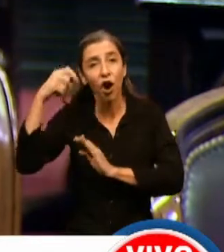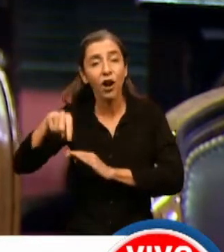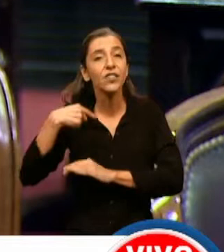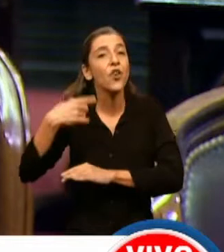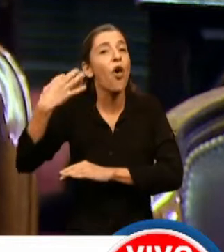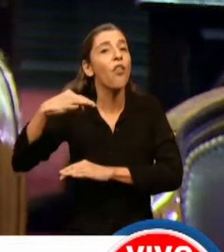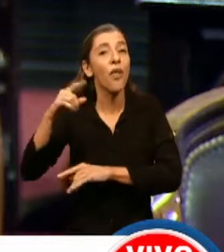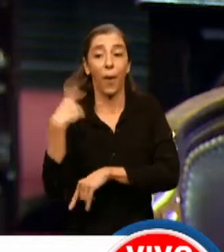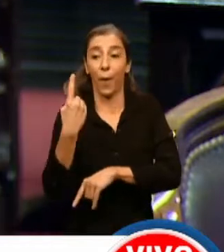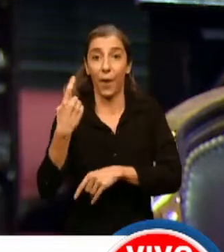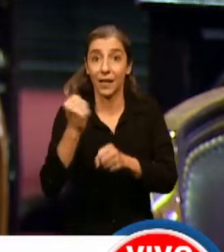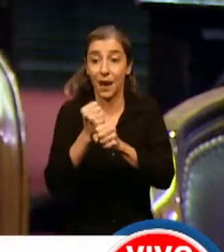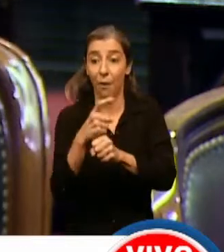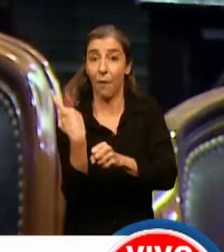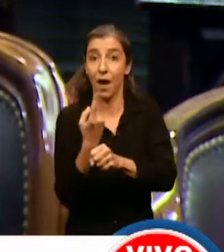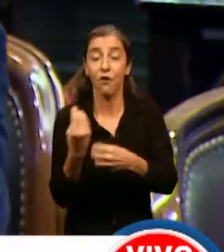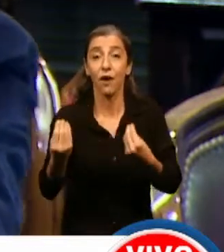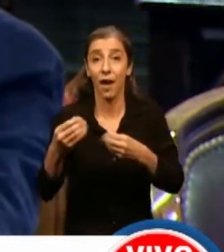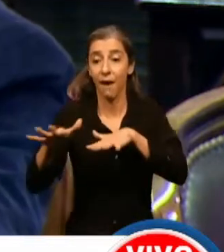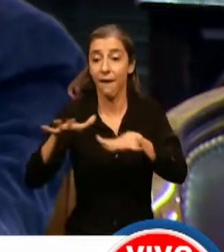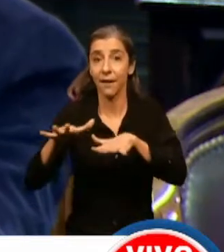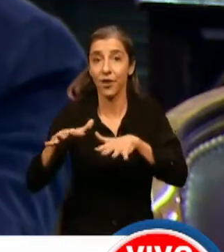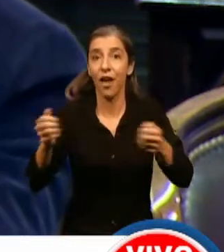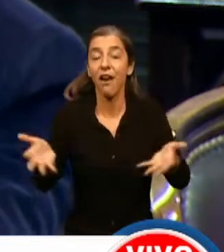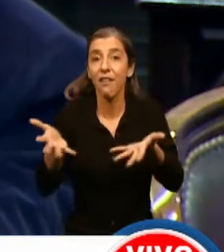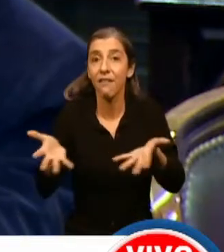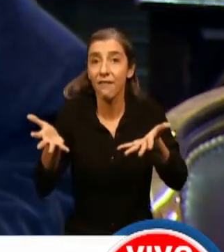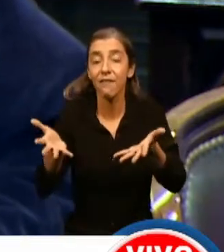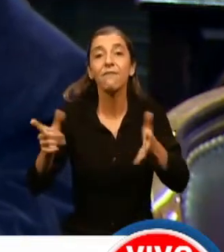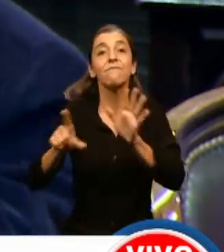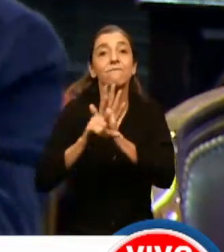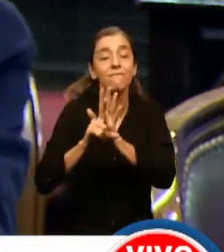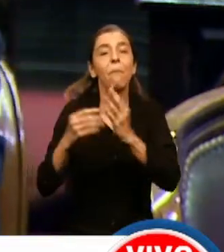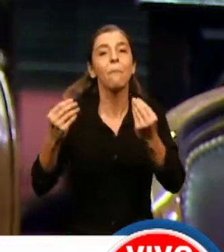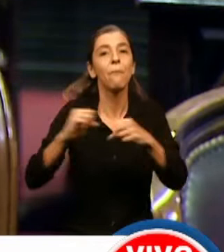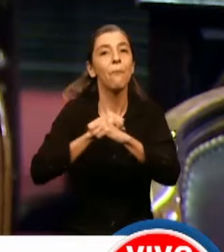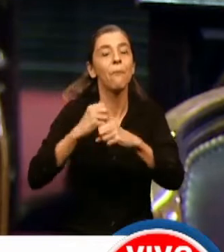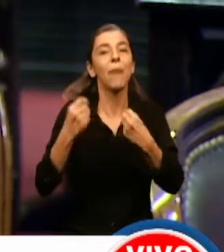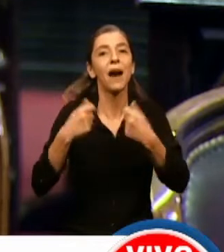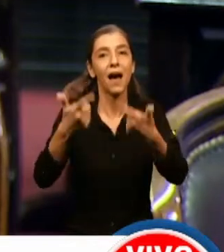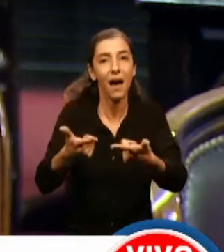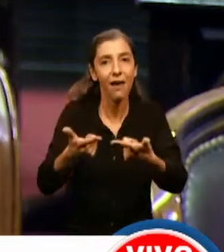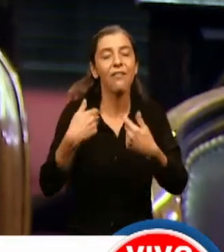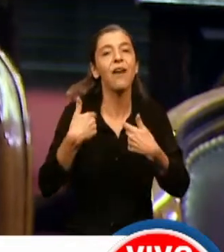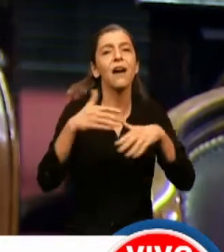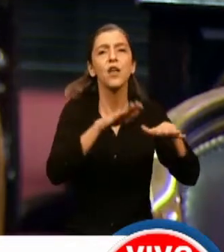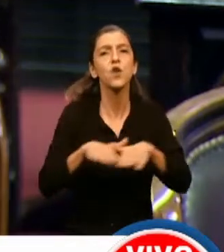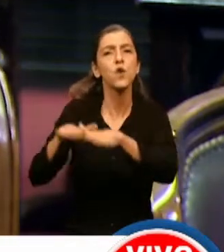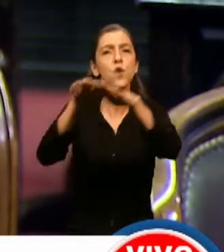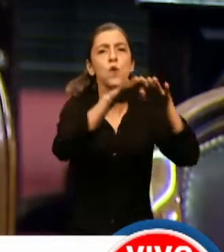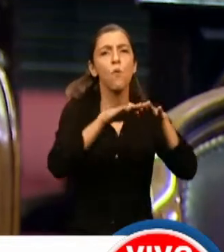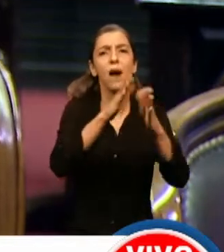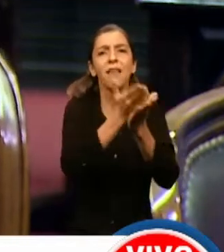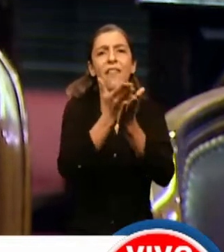acciones positivas. ¿Para qué? Para garantizar la igualdad real de oportunidades y el trato y el pleno goce de